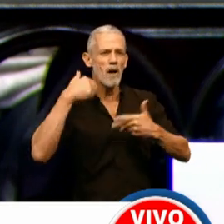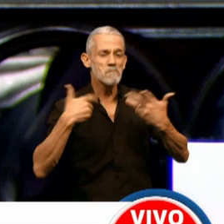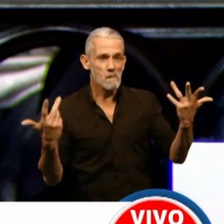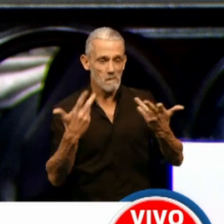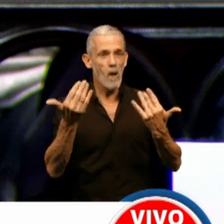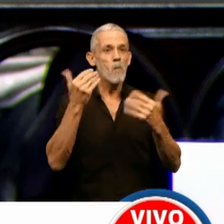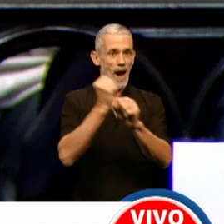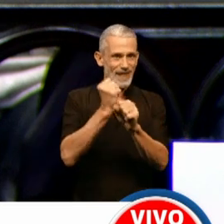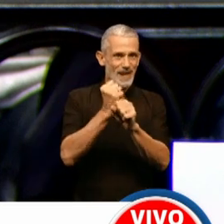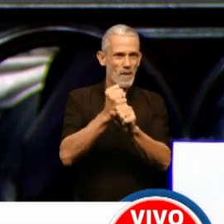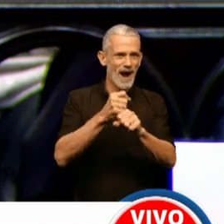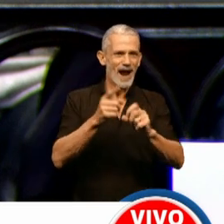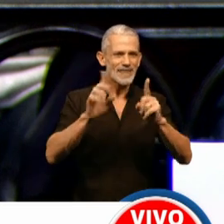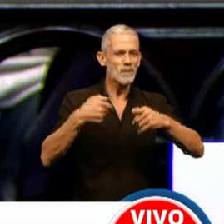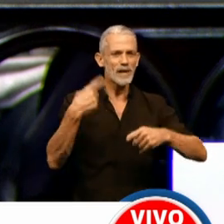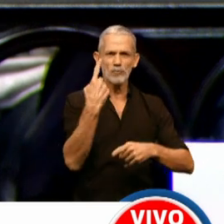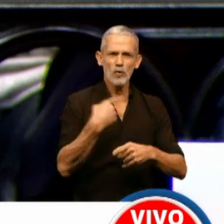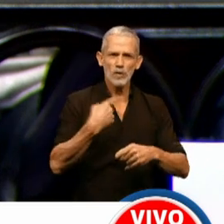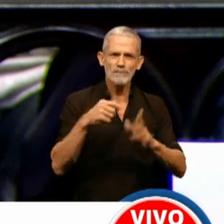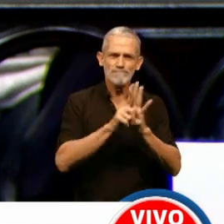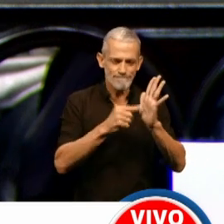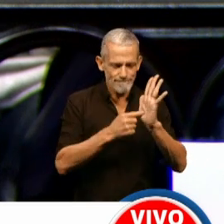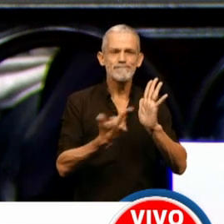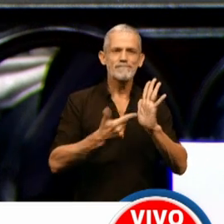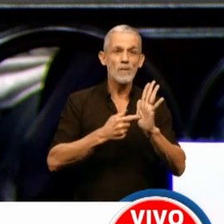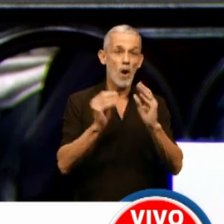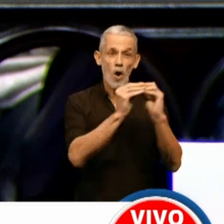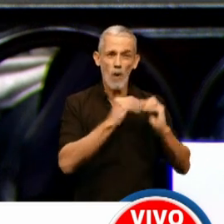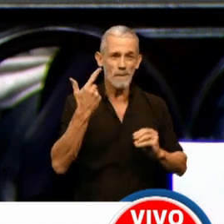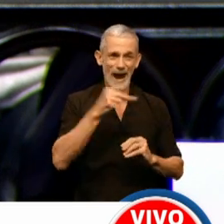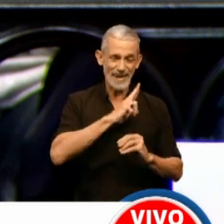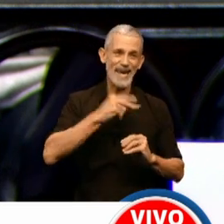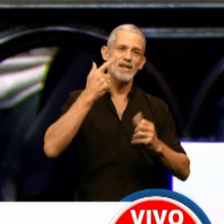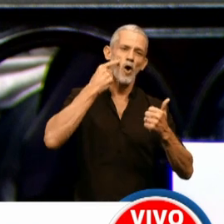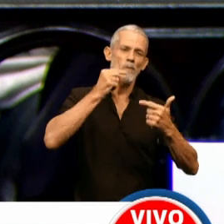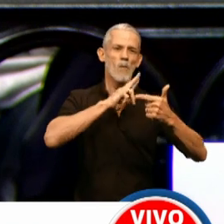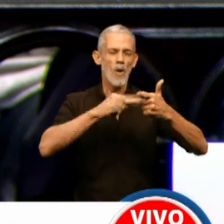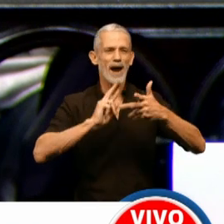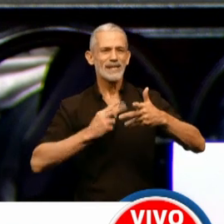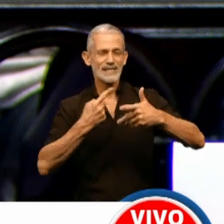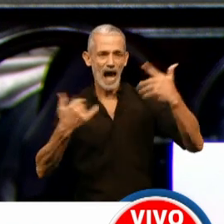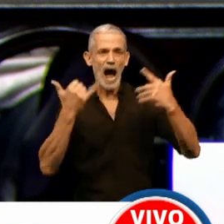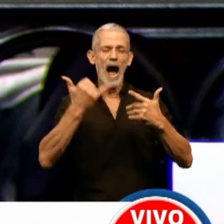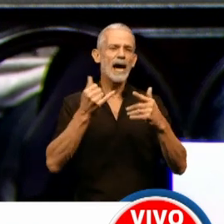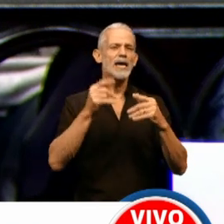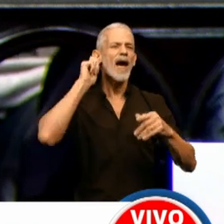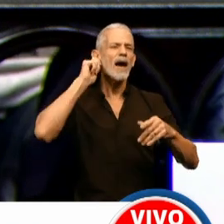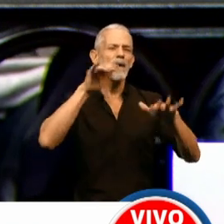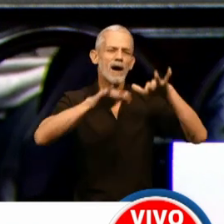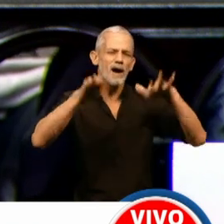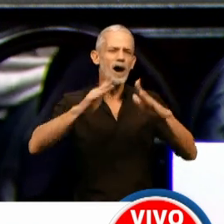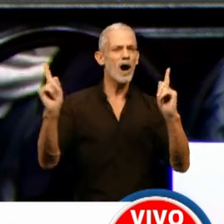a tener que trabajar en ese sentido porque cuando decimos que las compañeras las compañeras tienen un promedio de vida